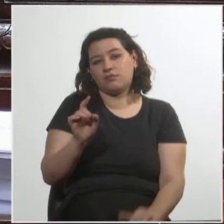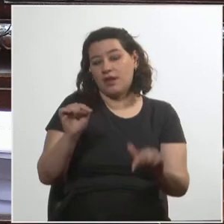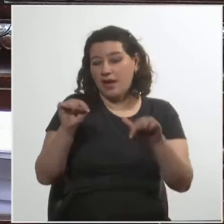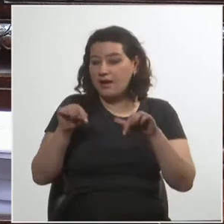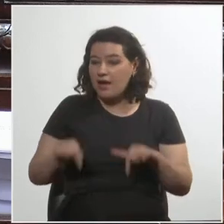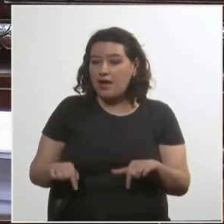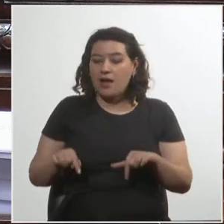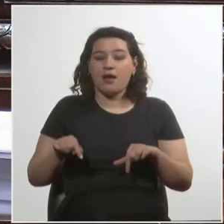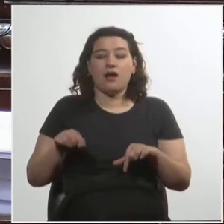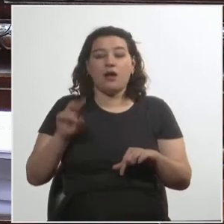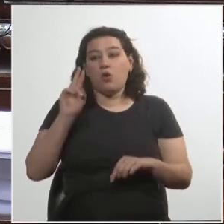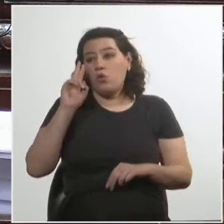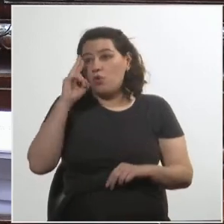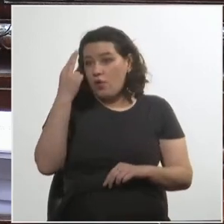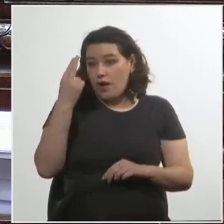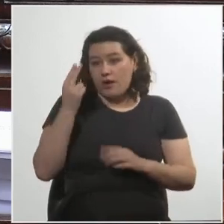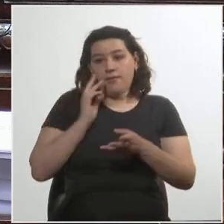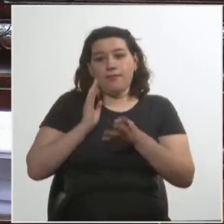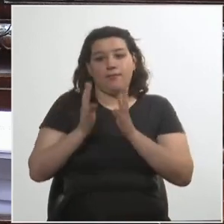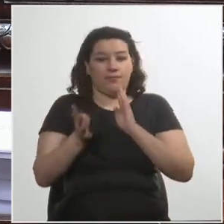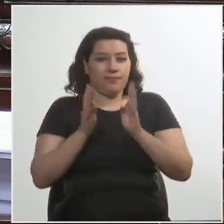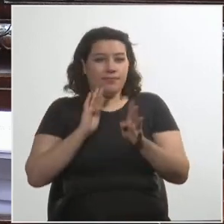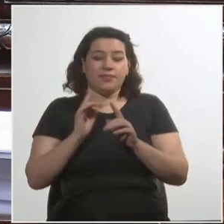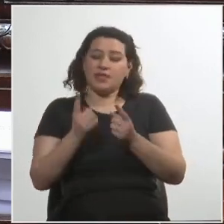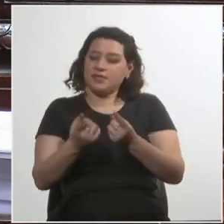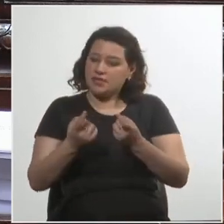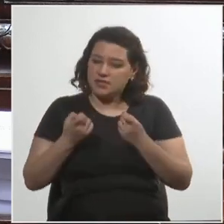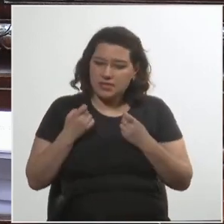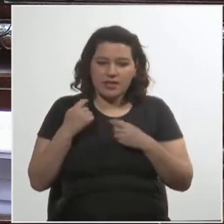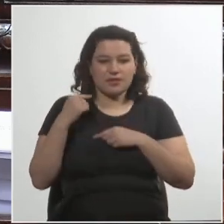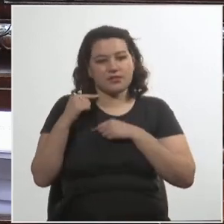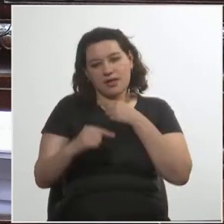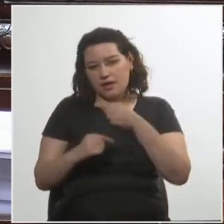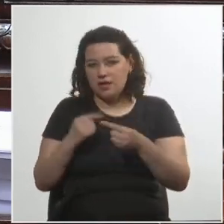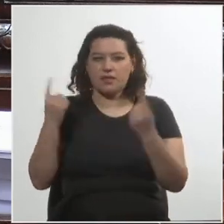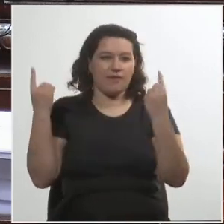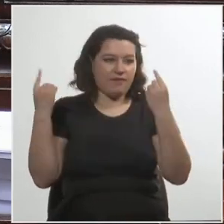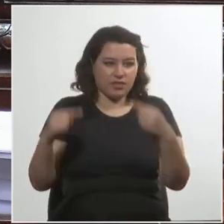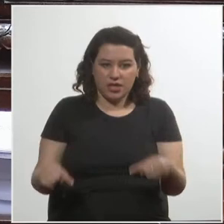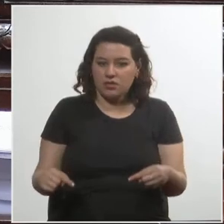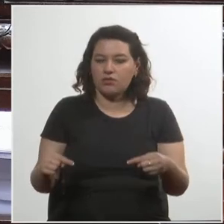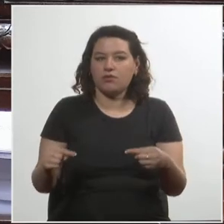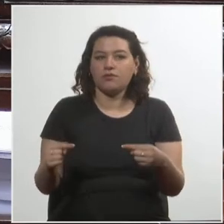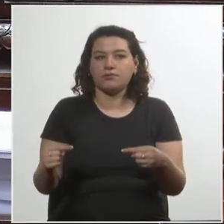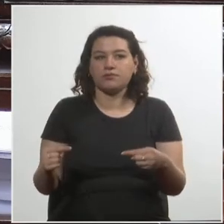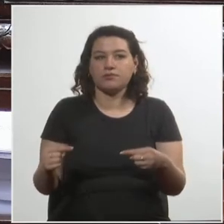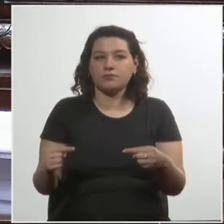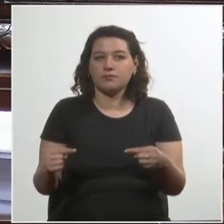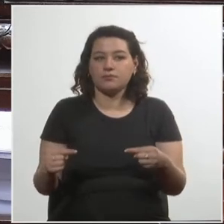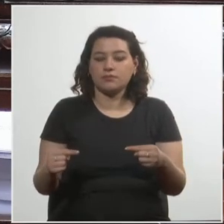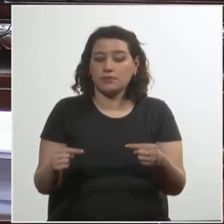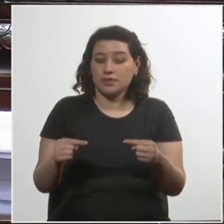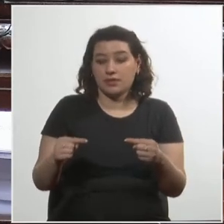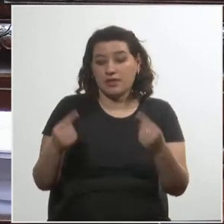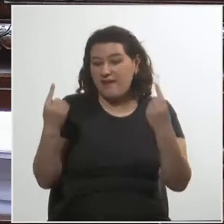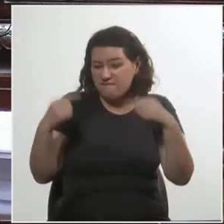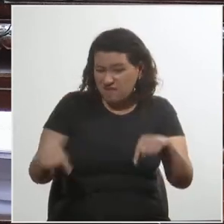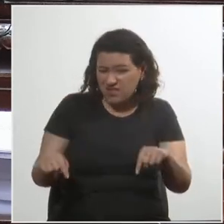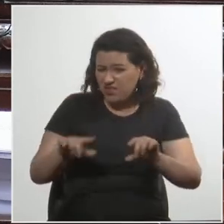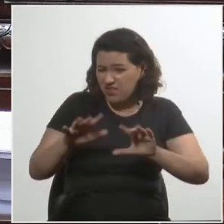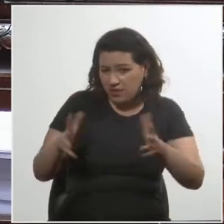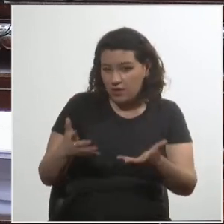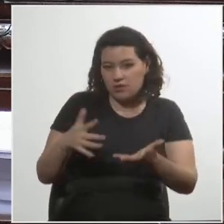y este parlamento se merece seguir debatiendo estos hechos